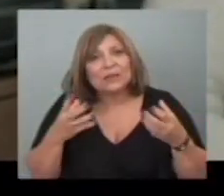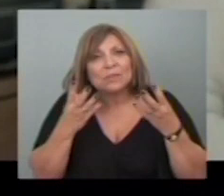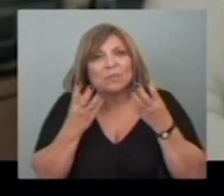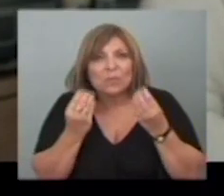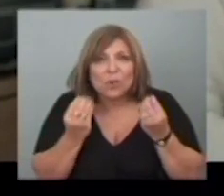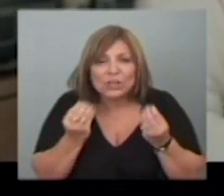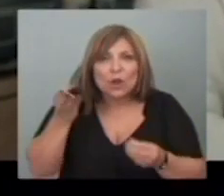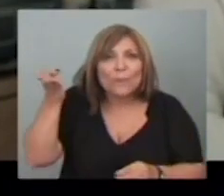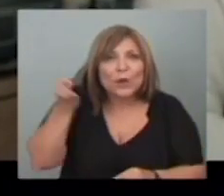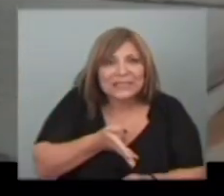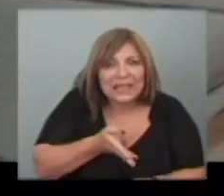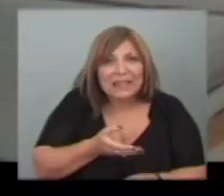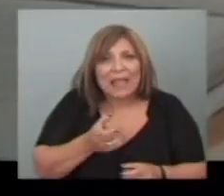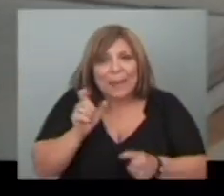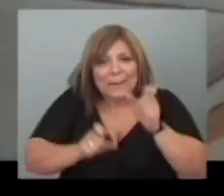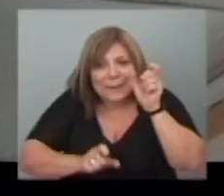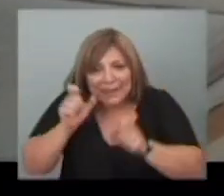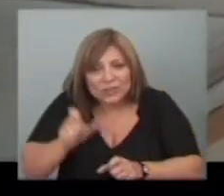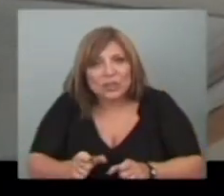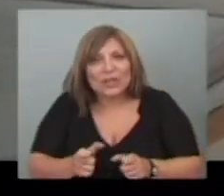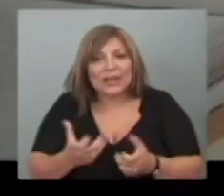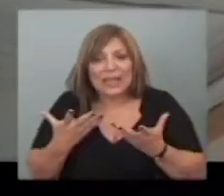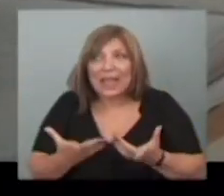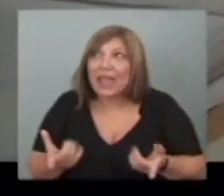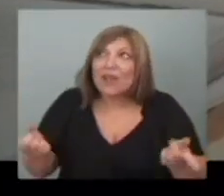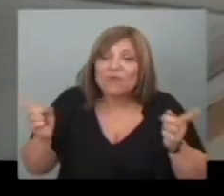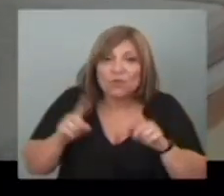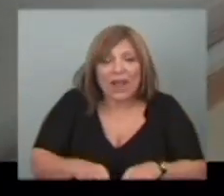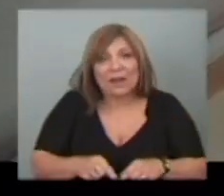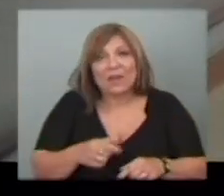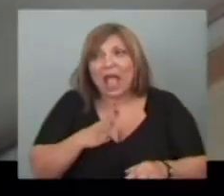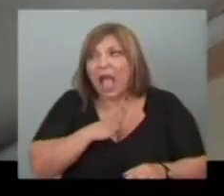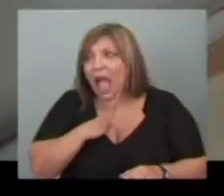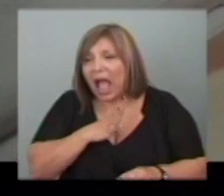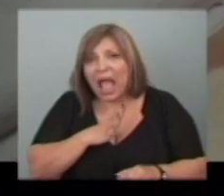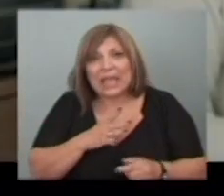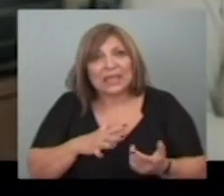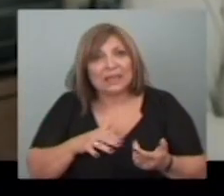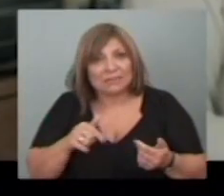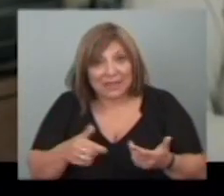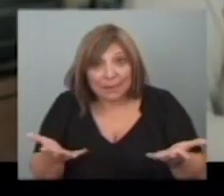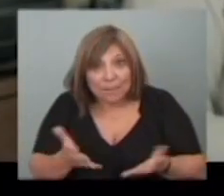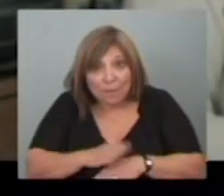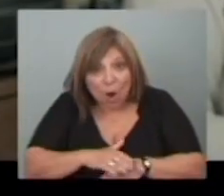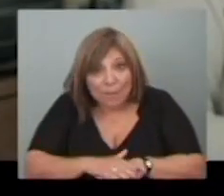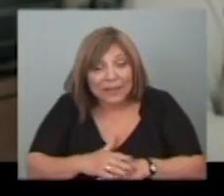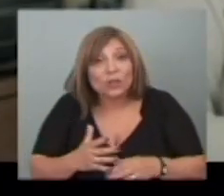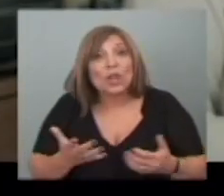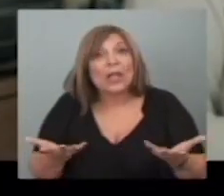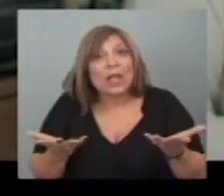el porcentaje de las personas que retornan. Tenemos una situación